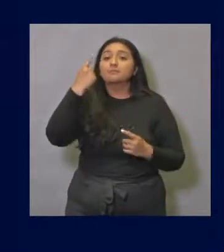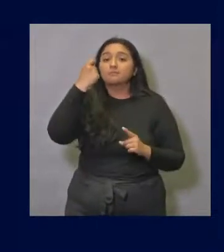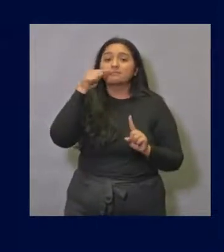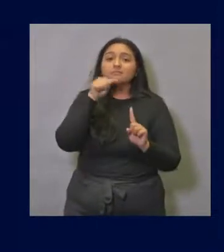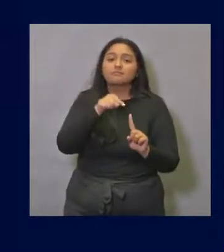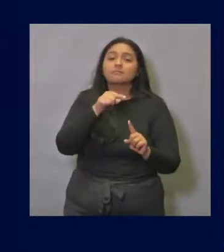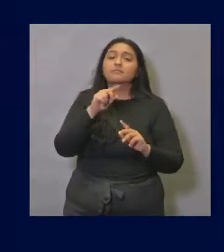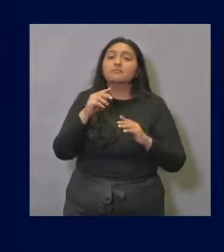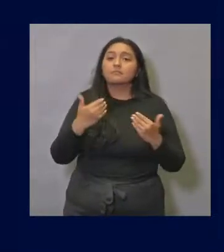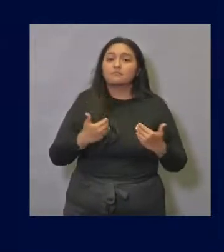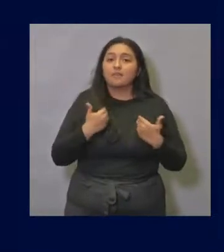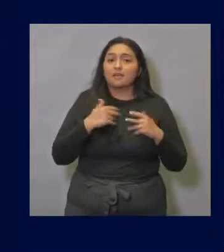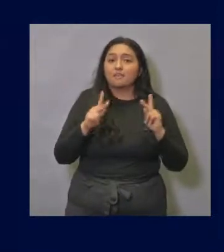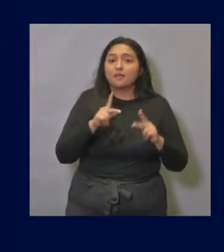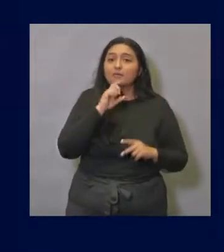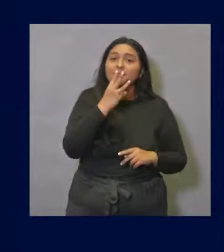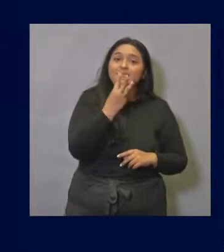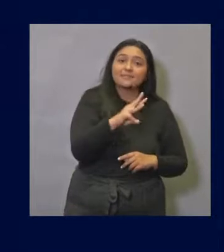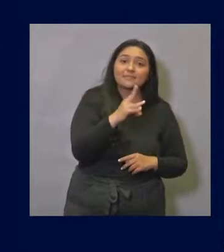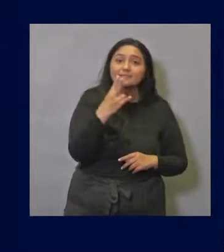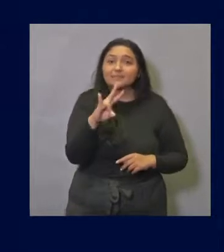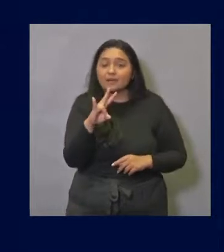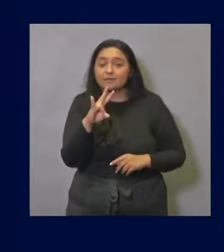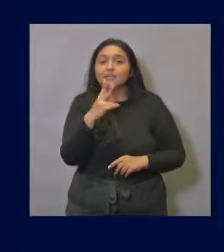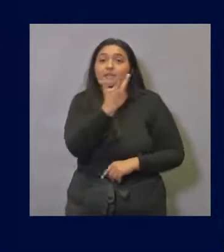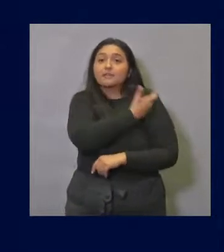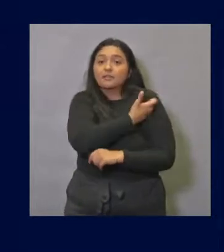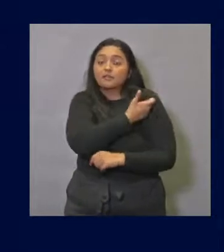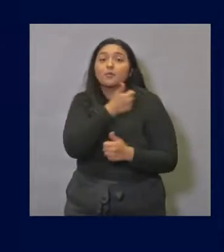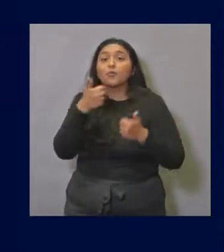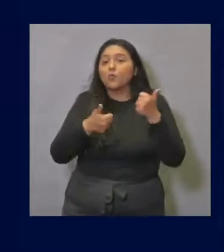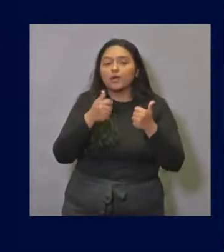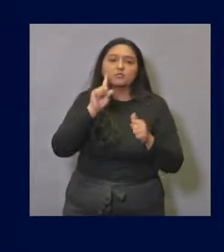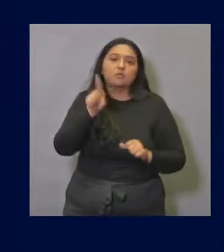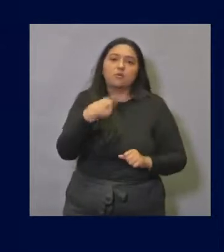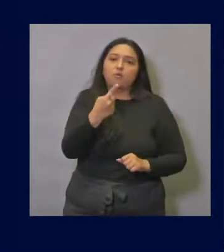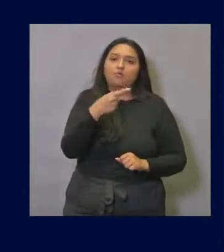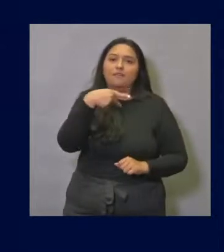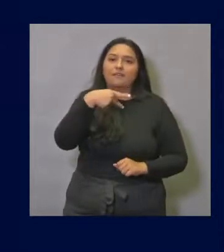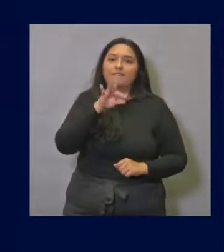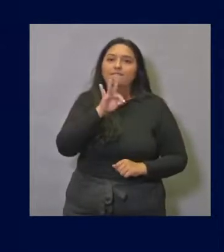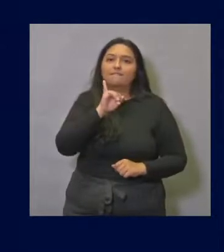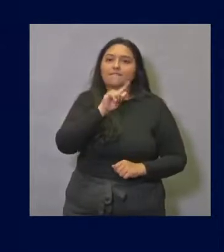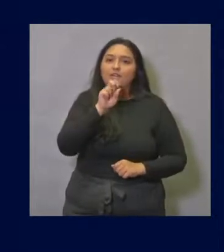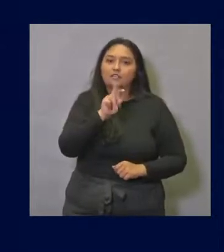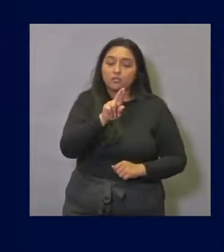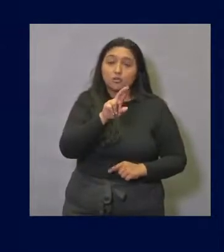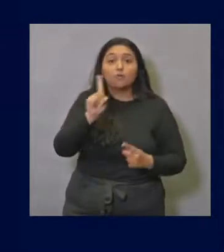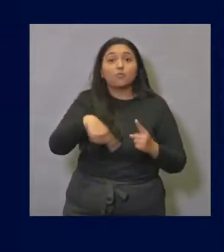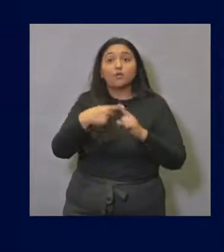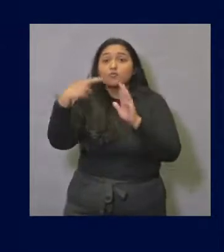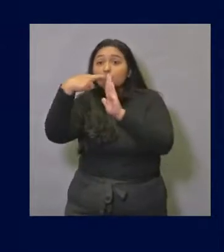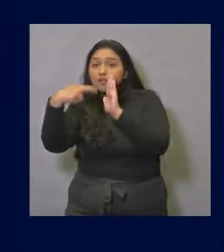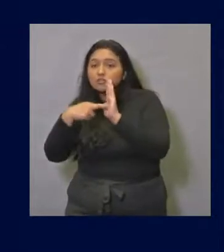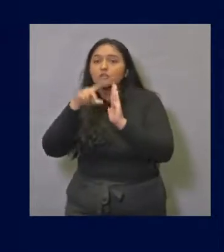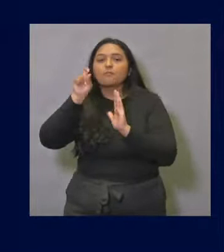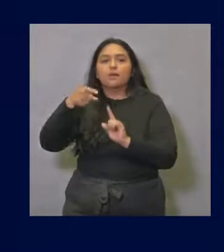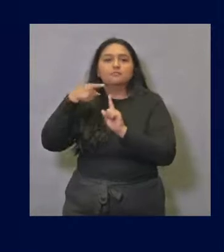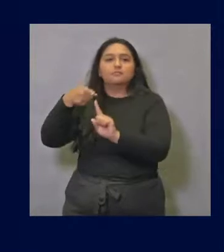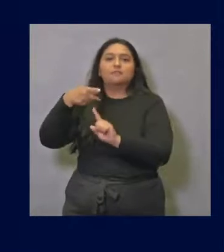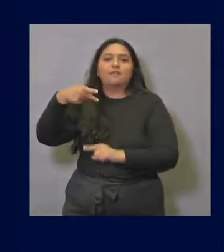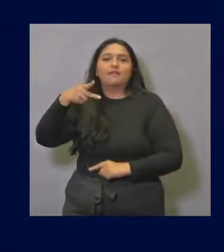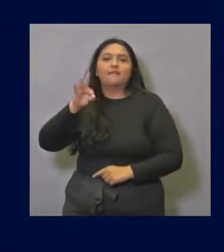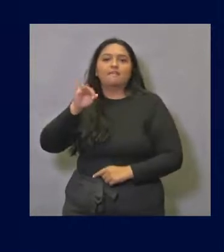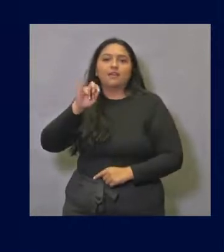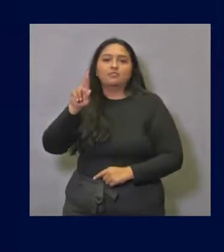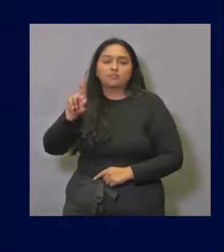años solo pueden recibir la vacuna Pfizer y deben registrarse en un sitio que ofrezca esta vacuna. No hay